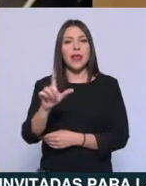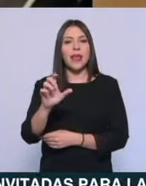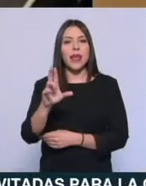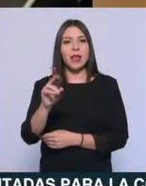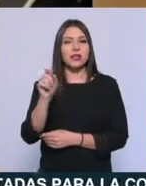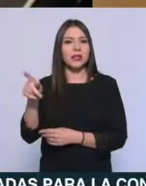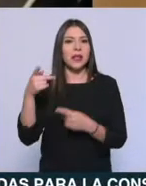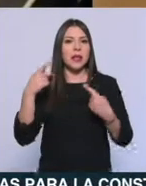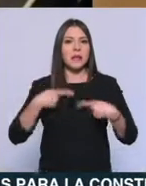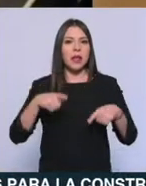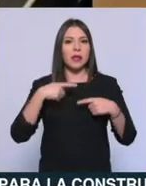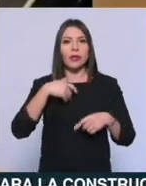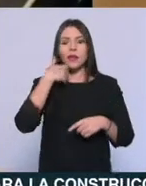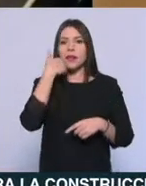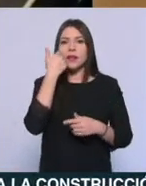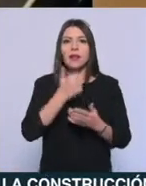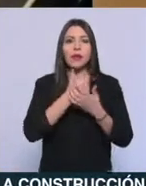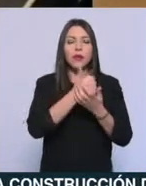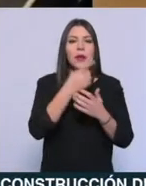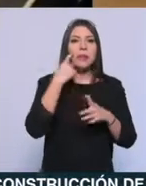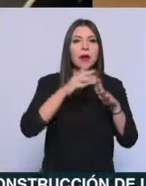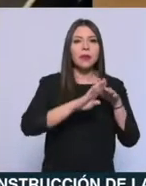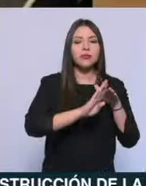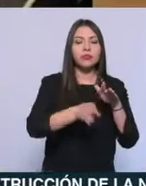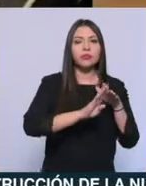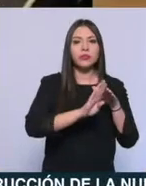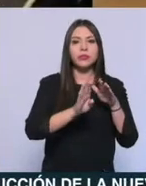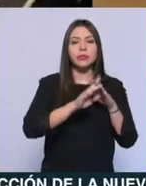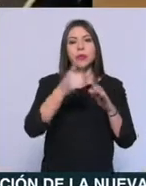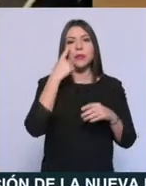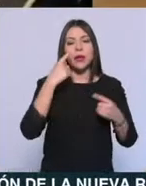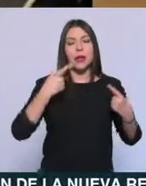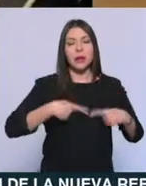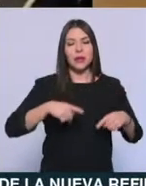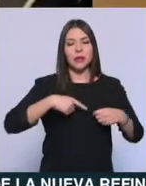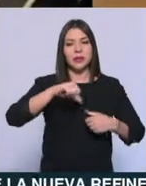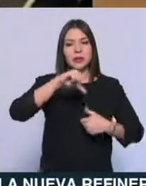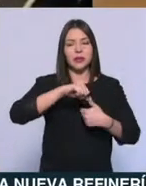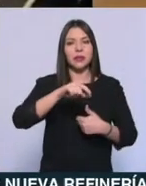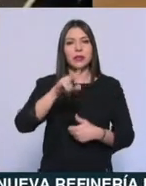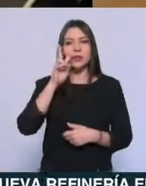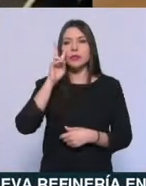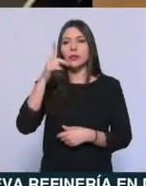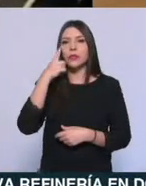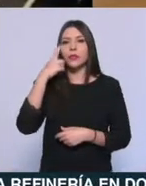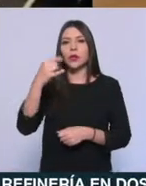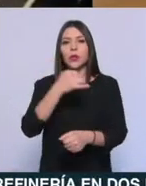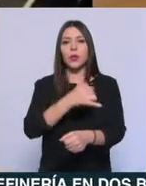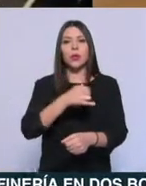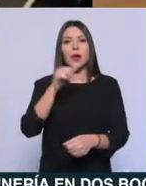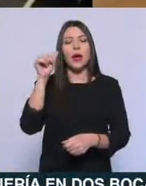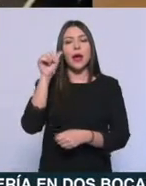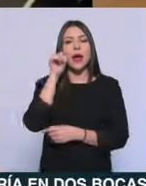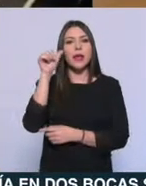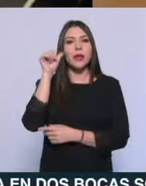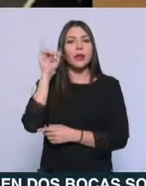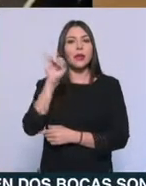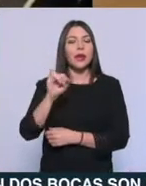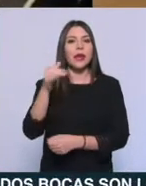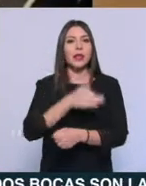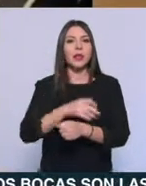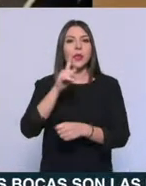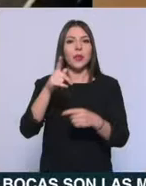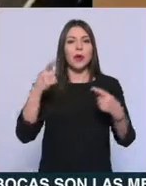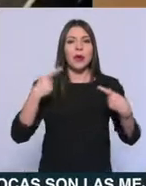origen centroamericano. Así se pudo ver una vez más el jueves por la tarde, el día de ayer, cuando un traficante